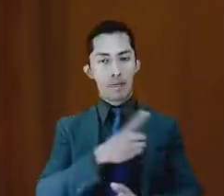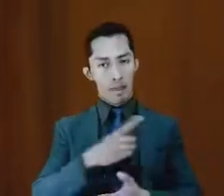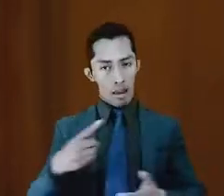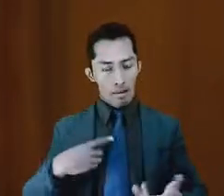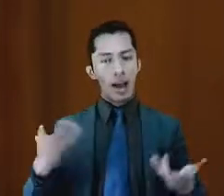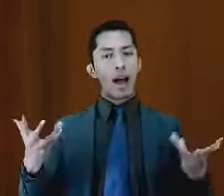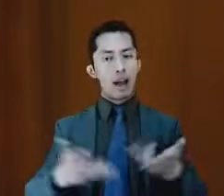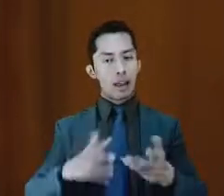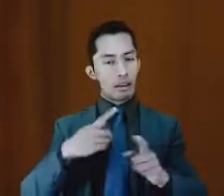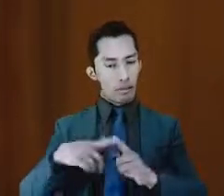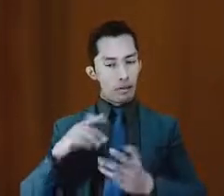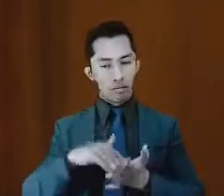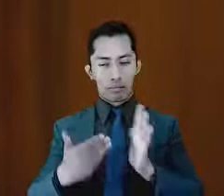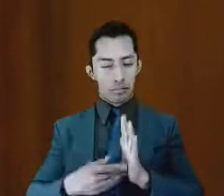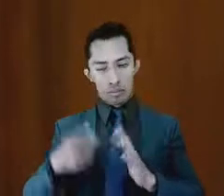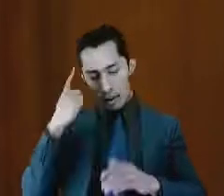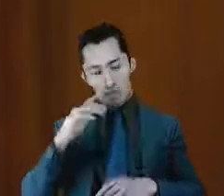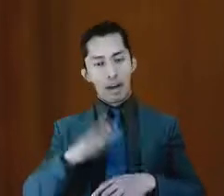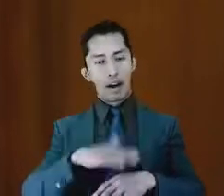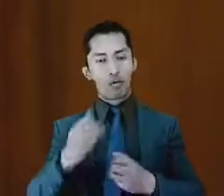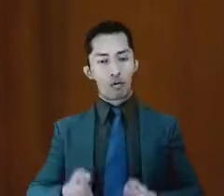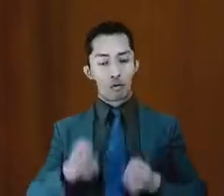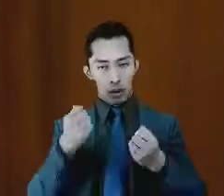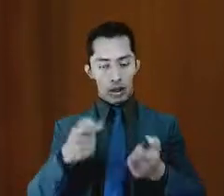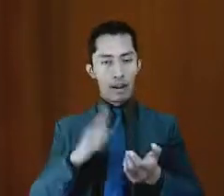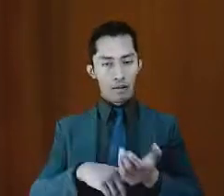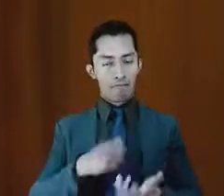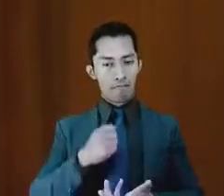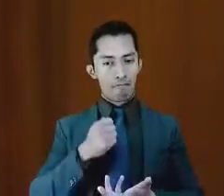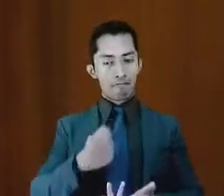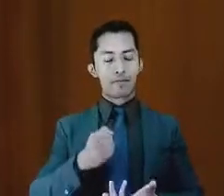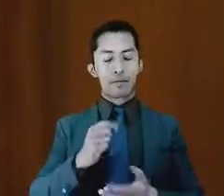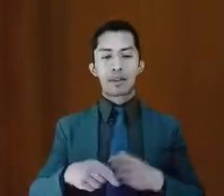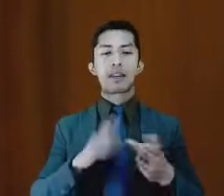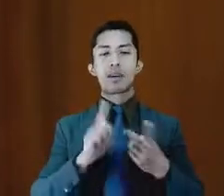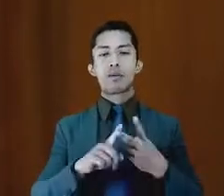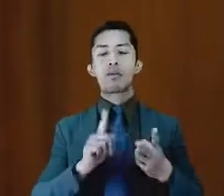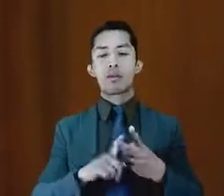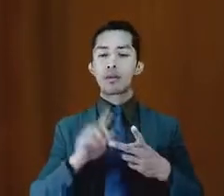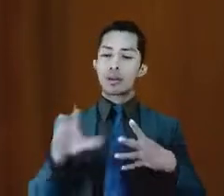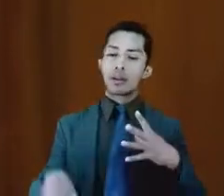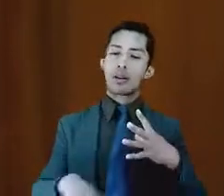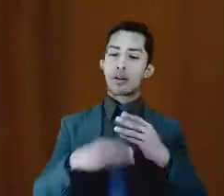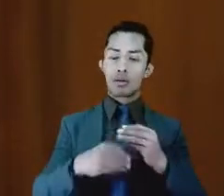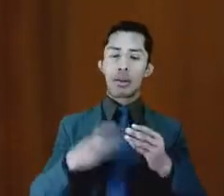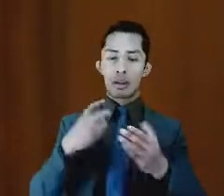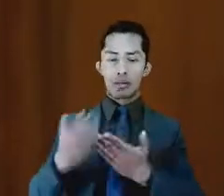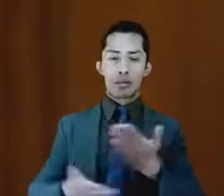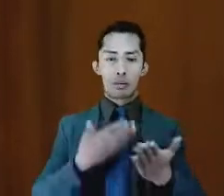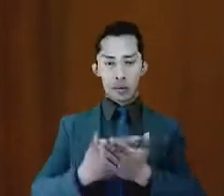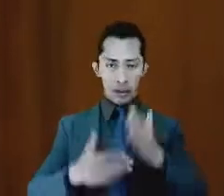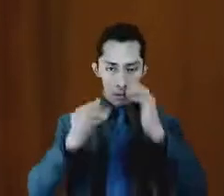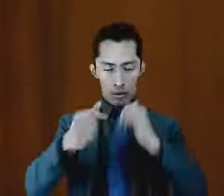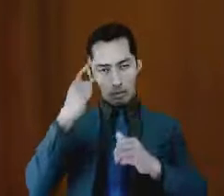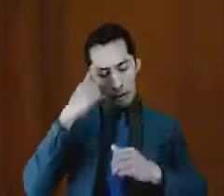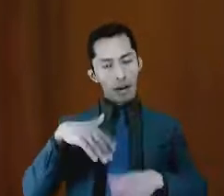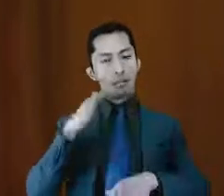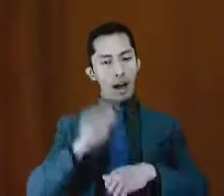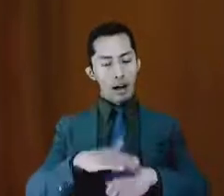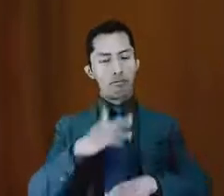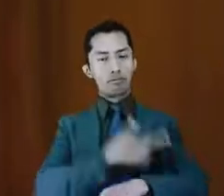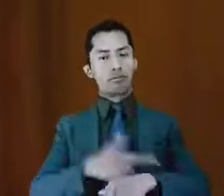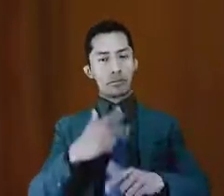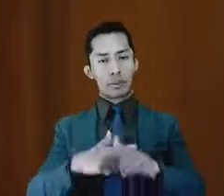medidas pertinentes para fortalecerlo. Segundo, se adjunta el proyecto de acuerdo para los efectos